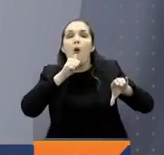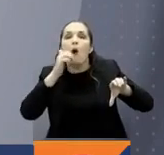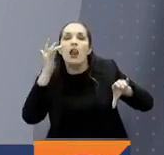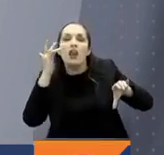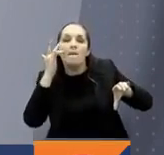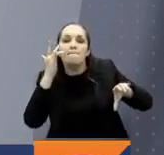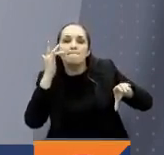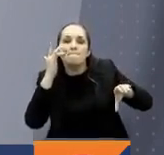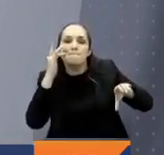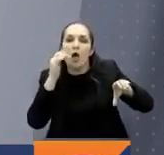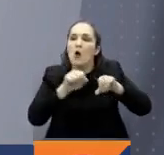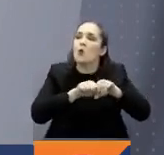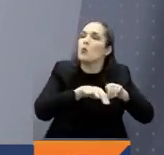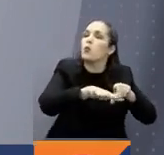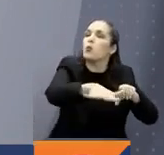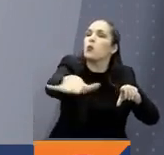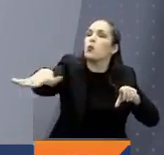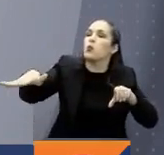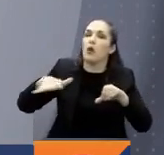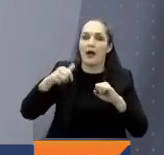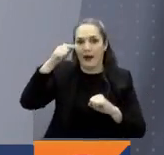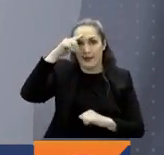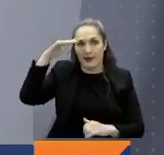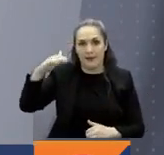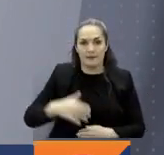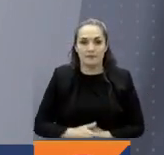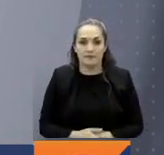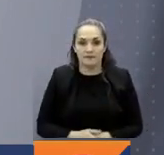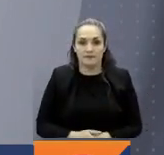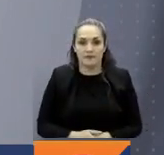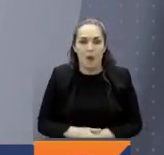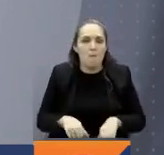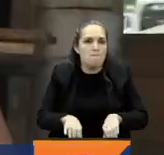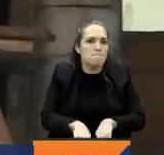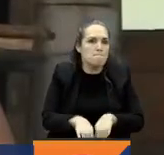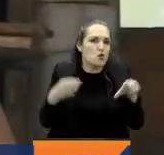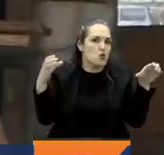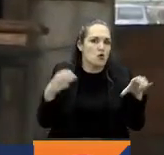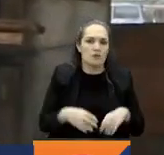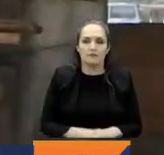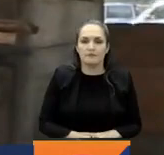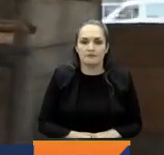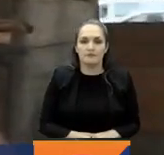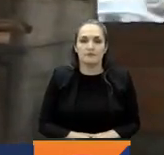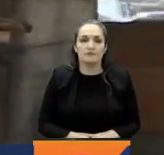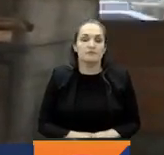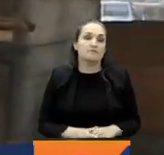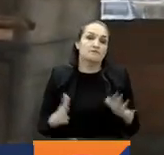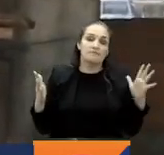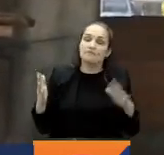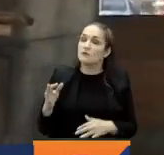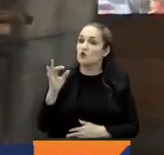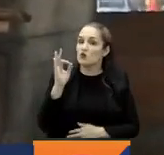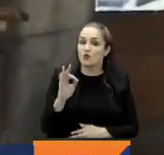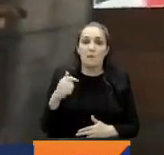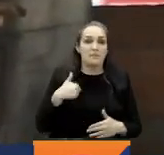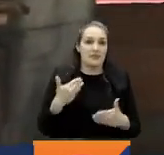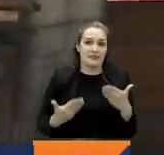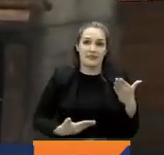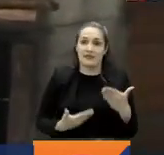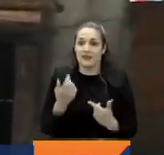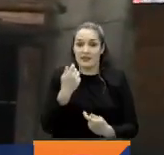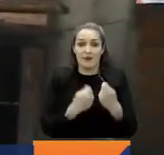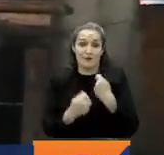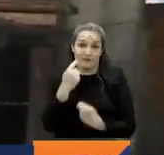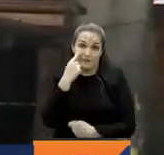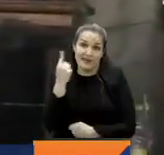se distribuye en gran parte de la ciudad. Mira, se partió el tubo. Yo soy una trabajadora que me rebusco todos los días en mi negocio. Como estás viendo,